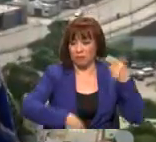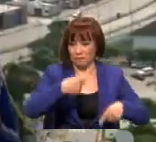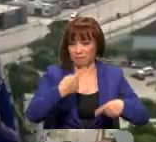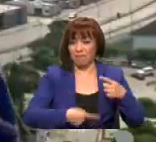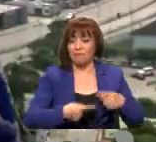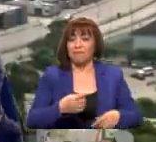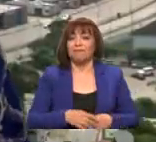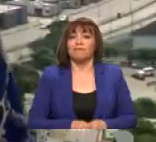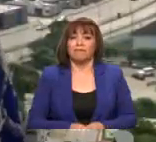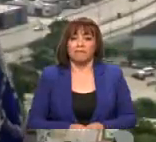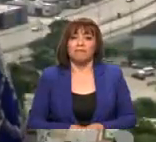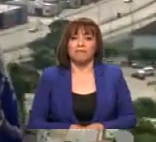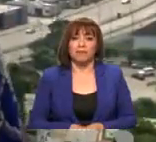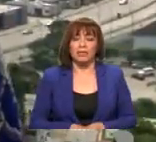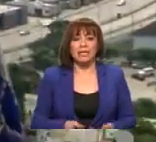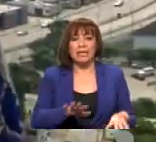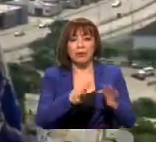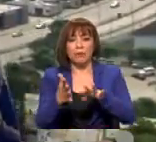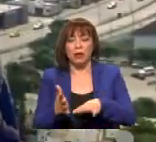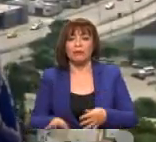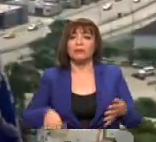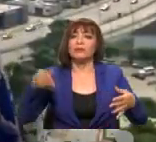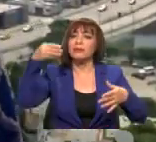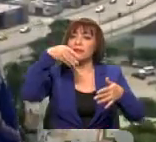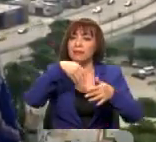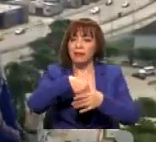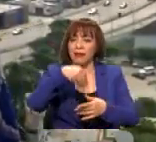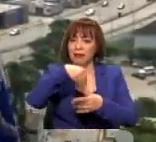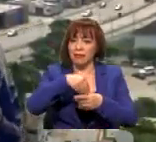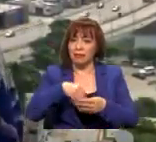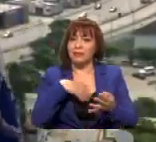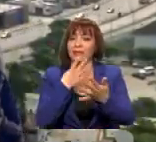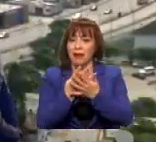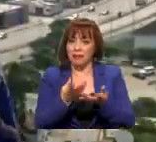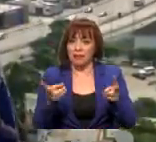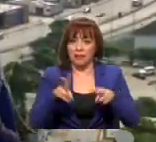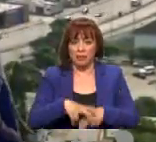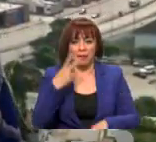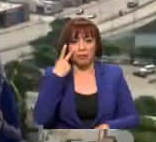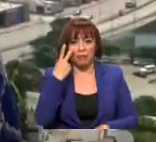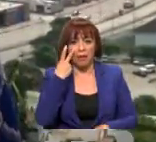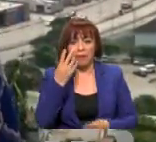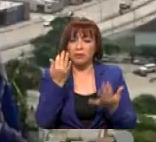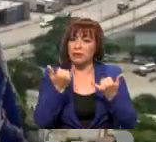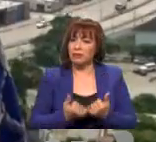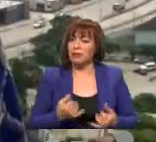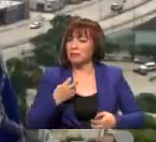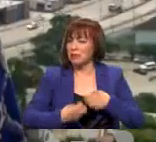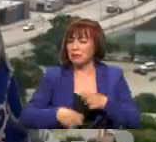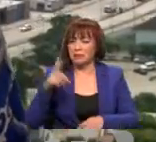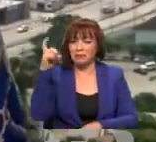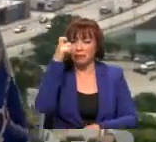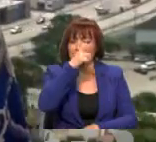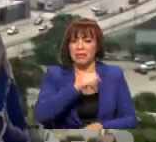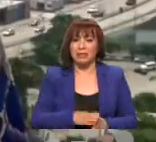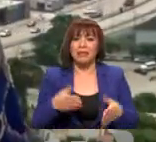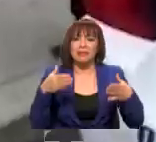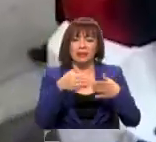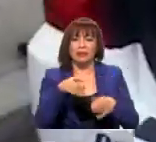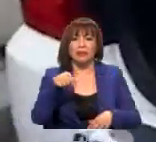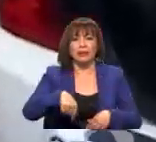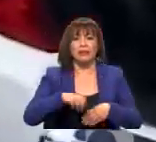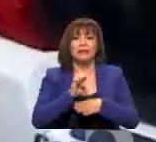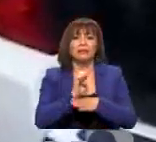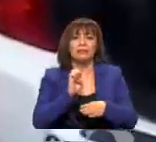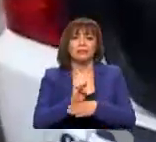horrendas muertes que incluso se dan dentro de los centros carcelarios. Esa señal que este mal va creciendo estrepitosamente en este sector del país.